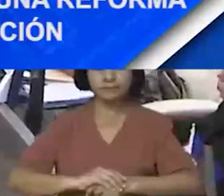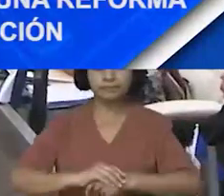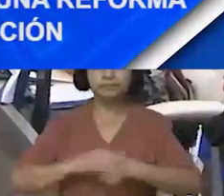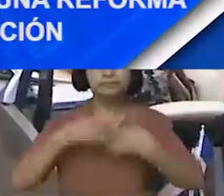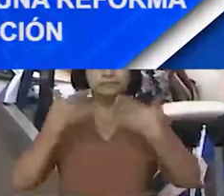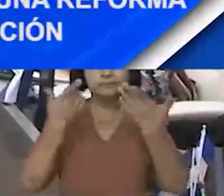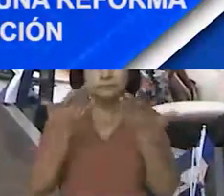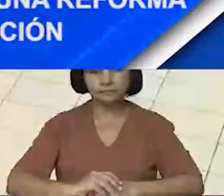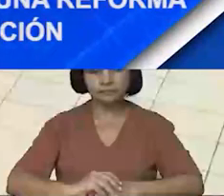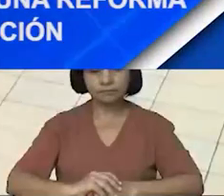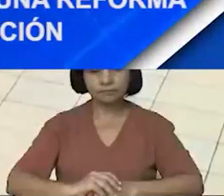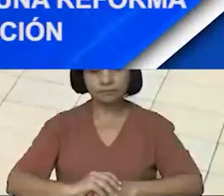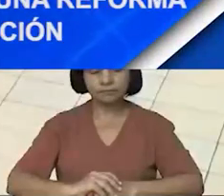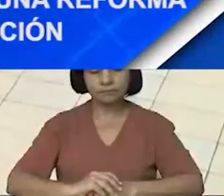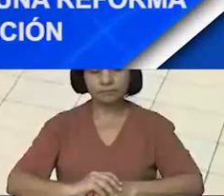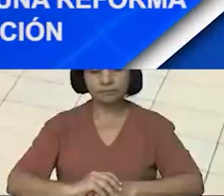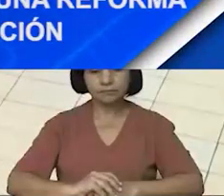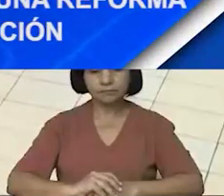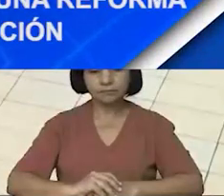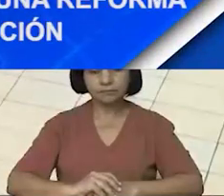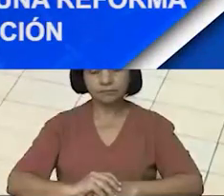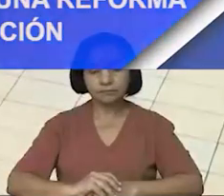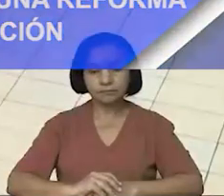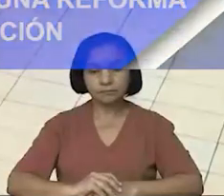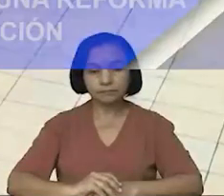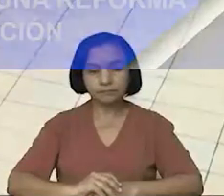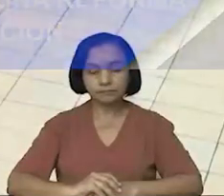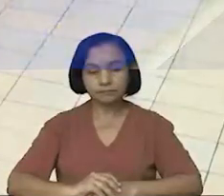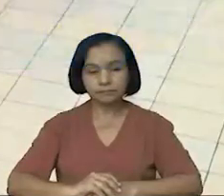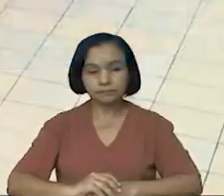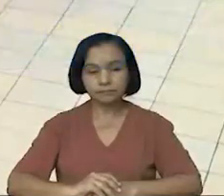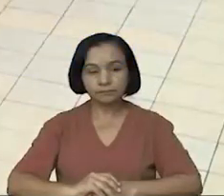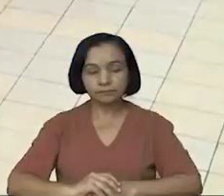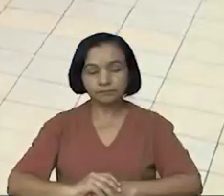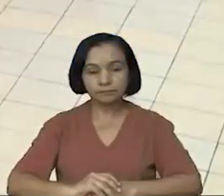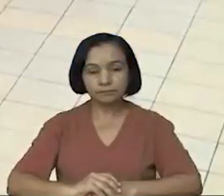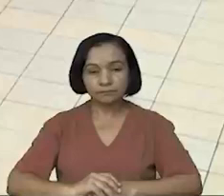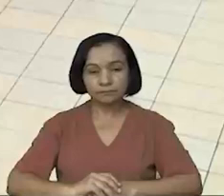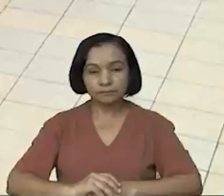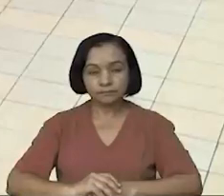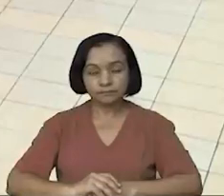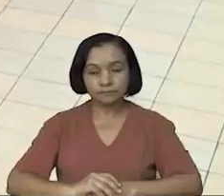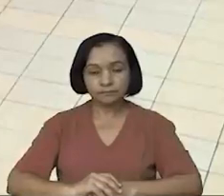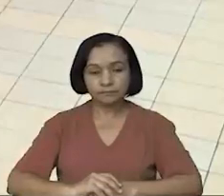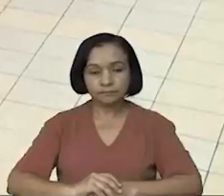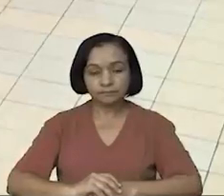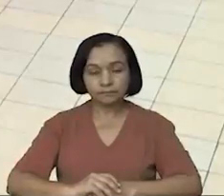segunda legislatura el próximo año. Noticias 12, Darlene Téllez.